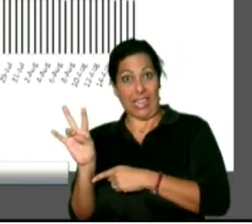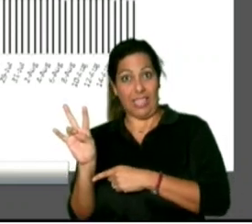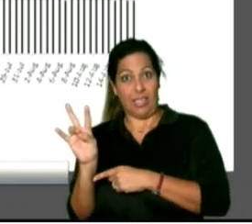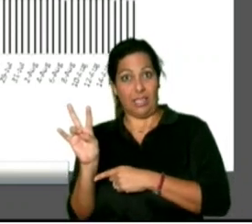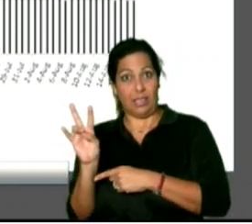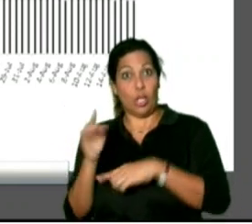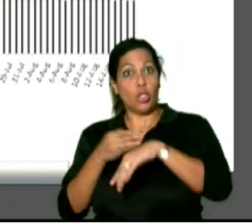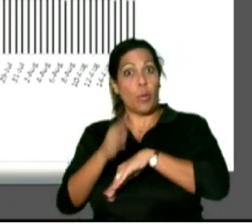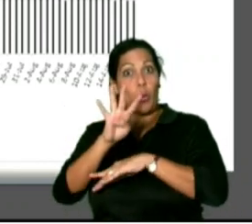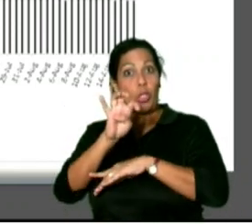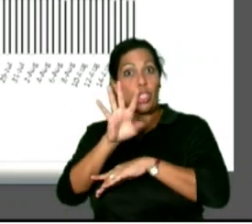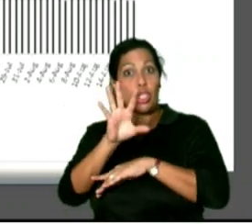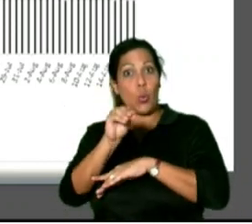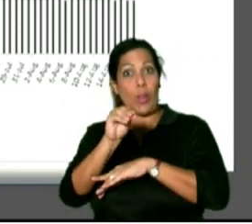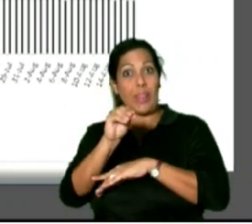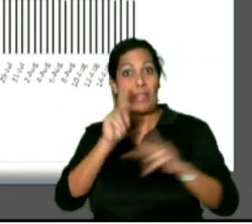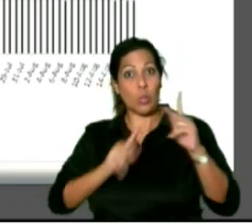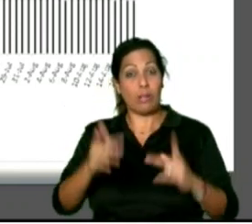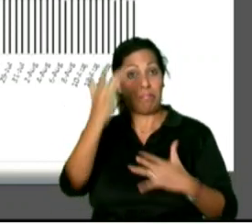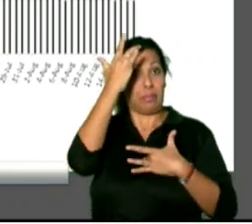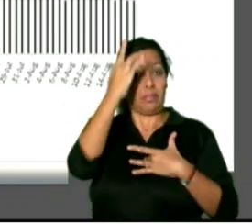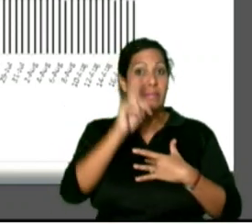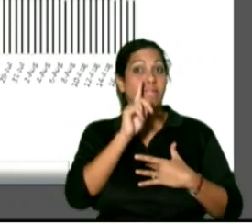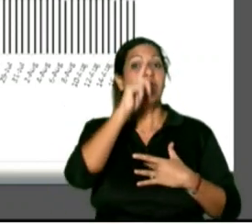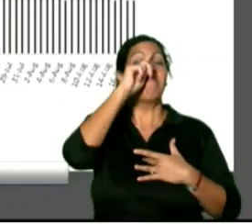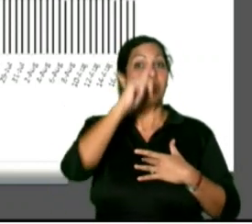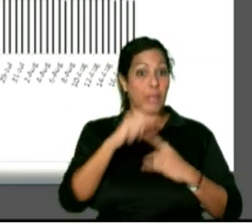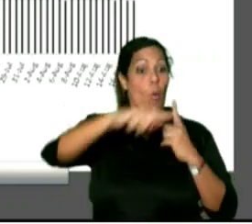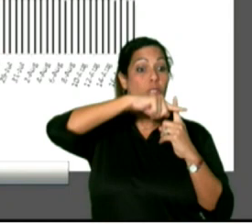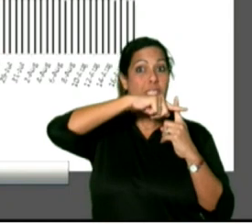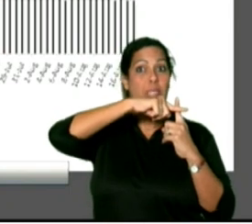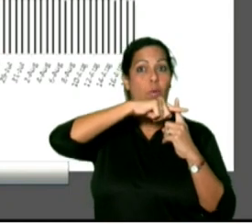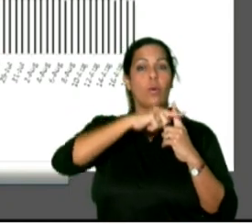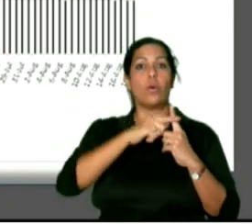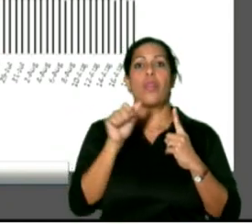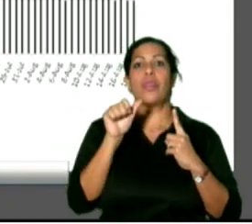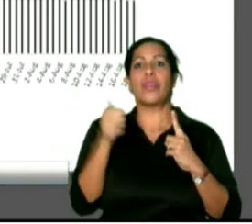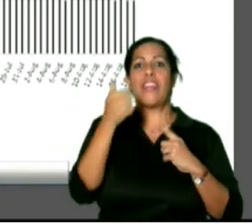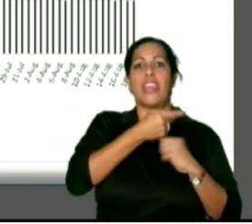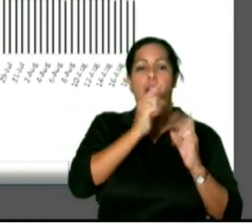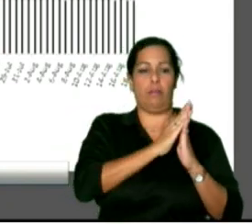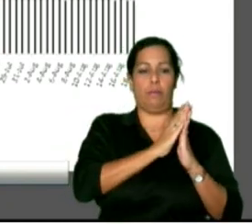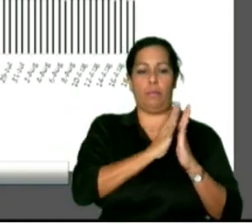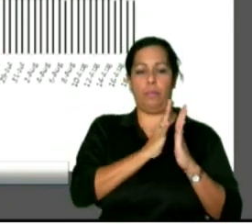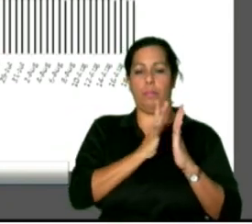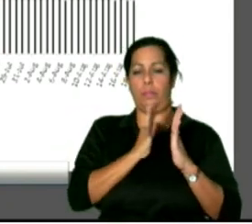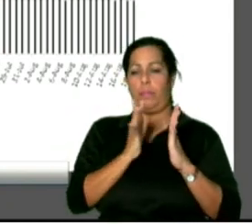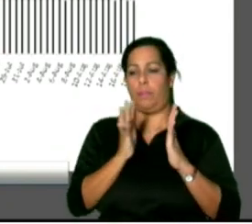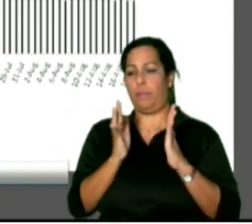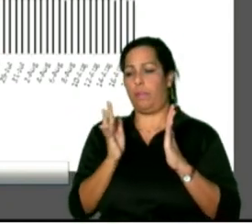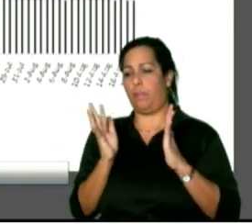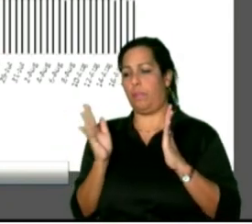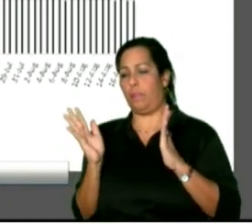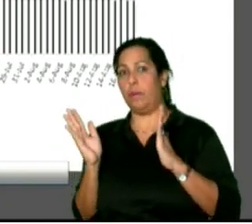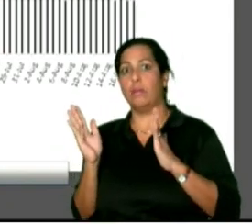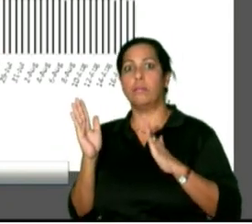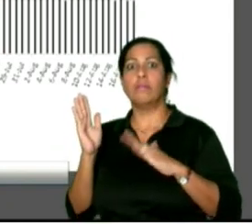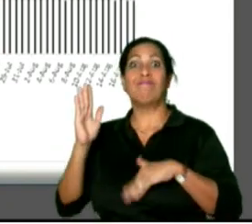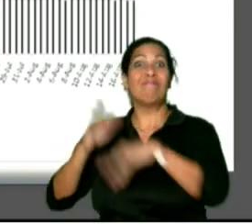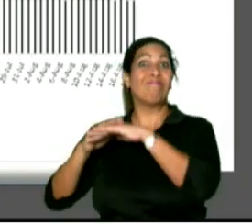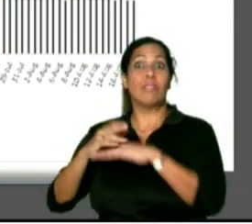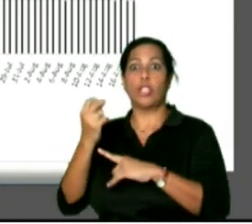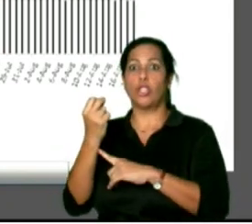vamos a empezar a ver 10 días más tarde. Fíjense que por primera vez ahí hay un pico, el 10 de agosto, donde llegamos a tener 12